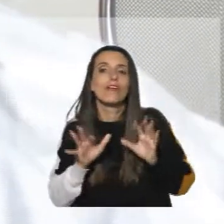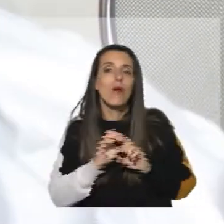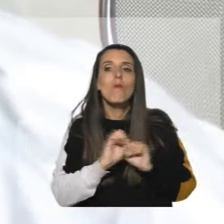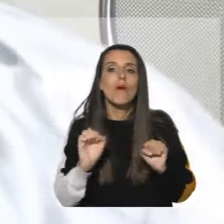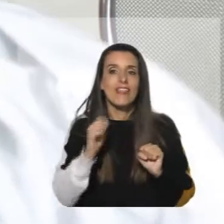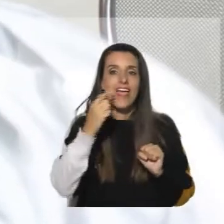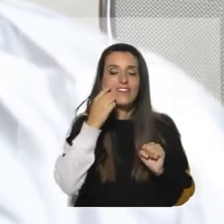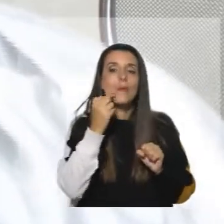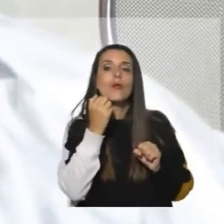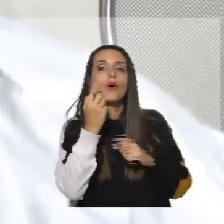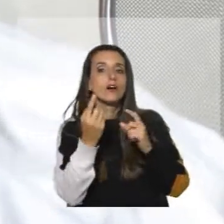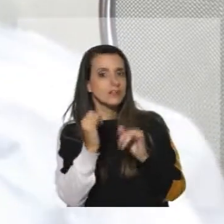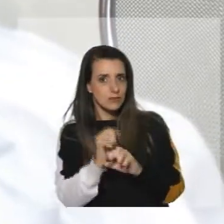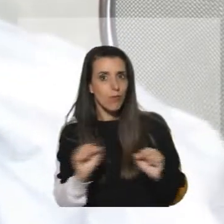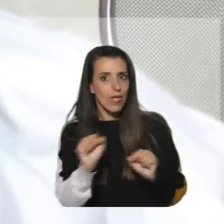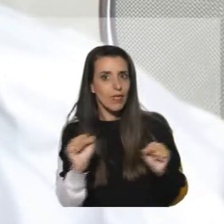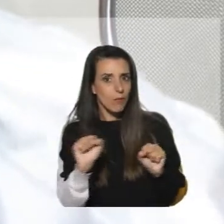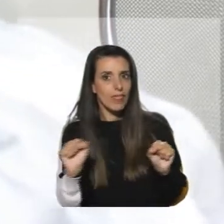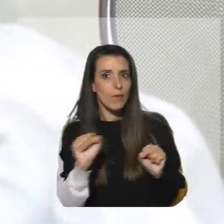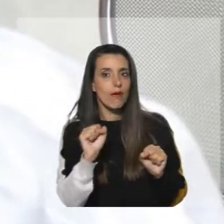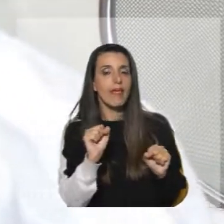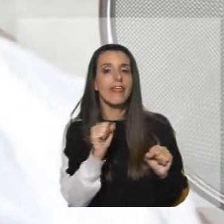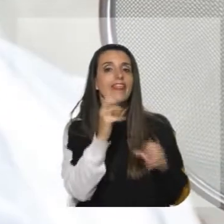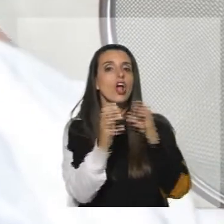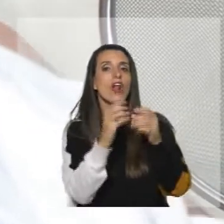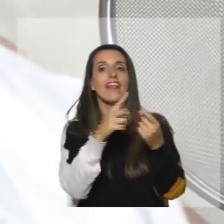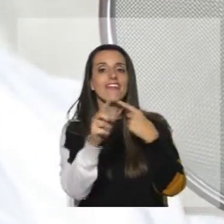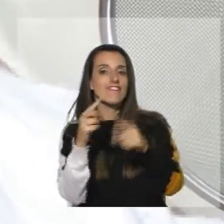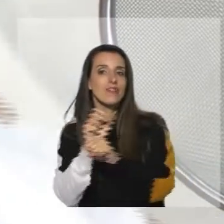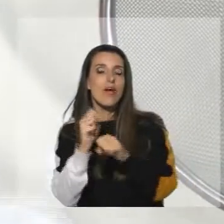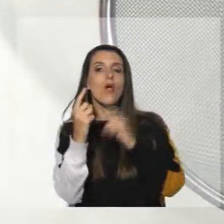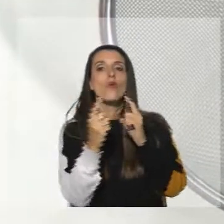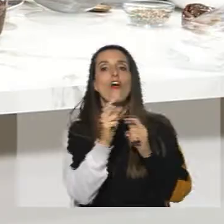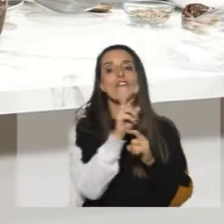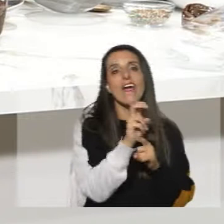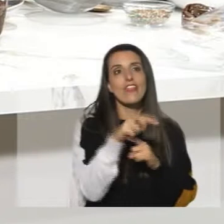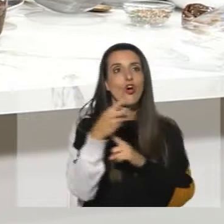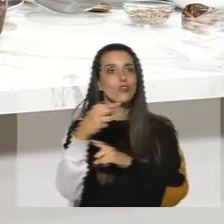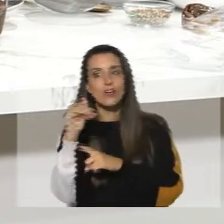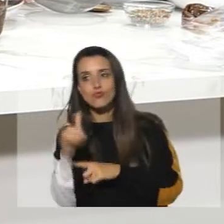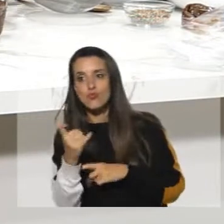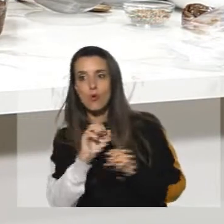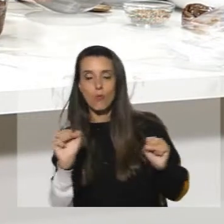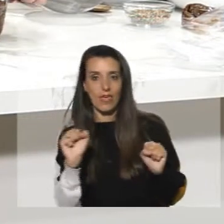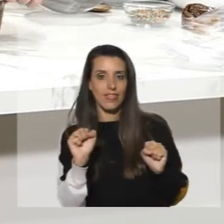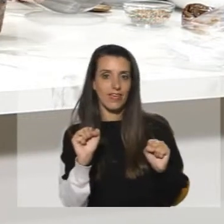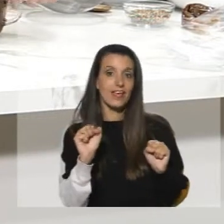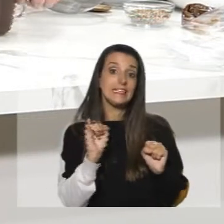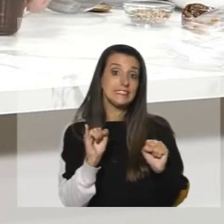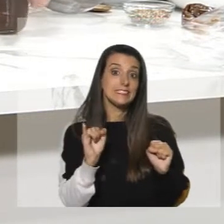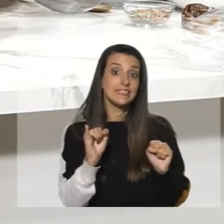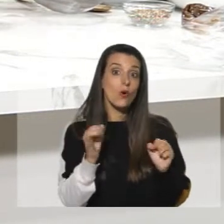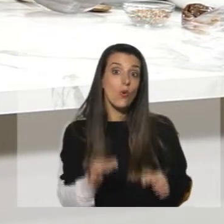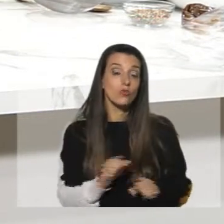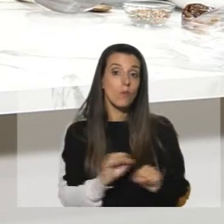Tetris, suponte, viste que es un claro. juego con cubitos. Podés hacerlo de repente, algunos de verde, otros con azul, y ahí lo podés armar de otra forma también,